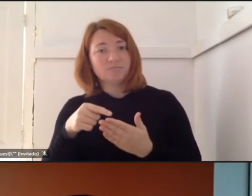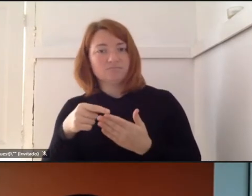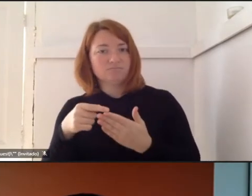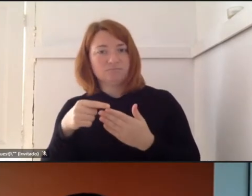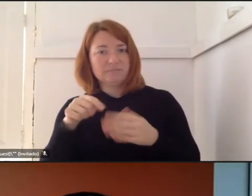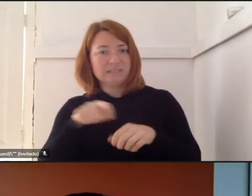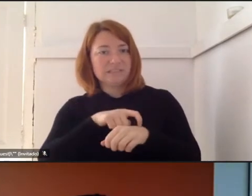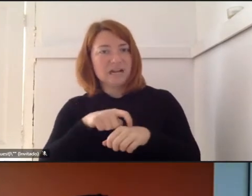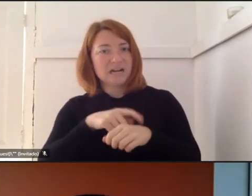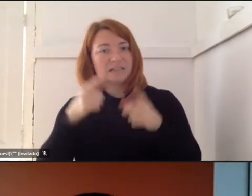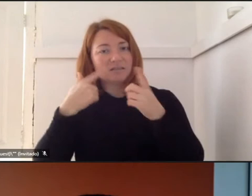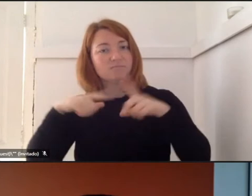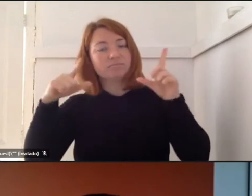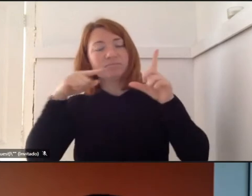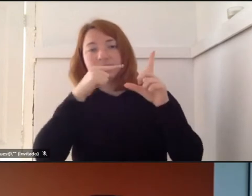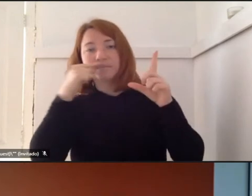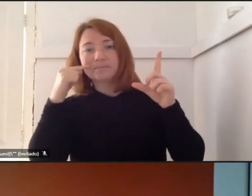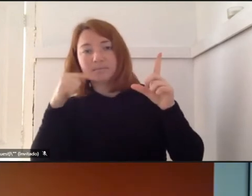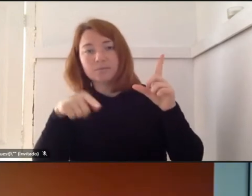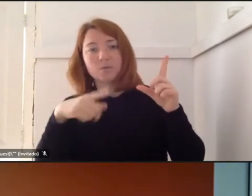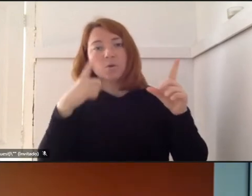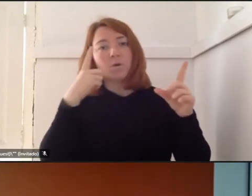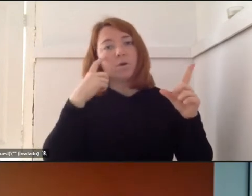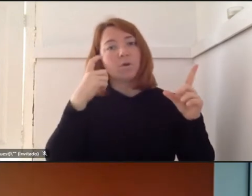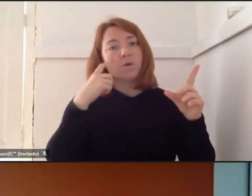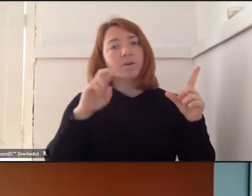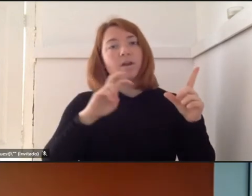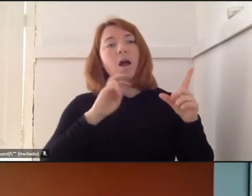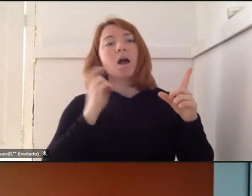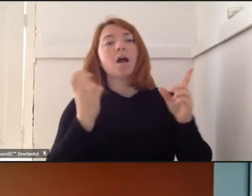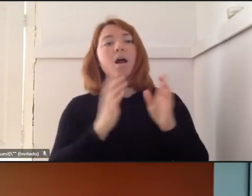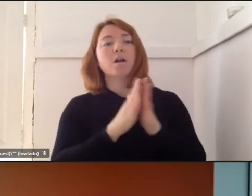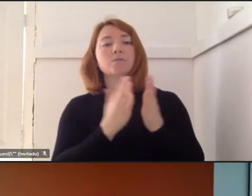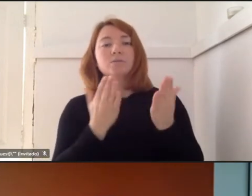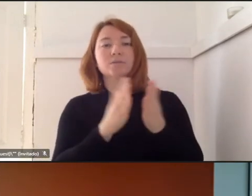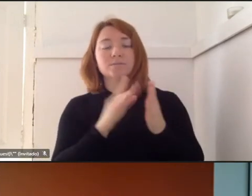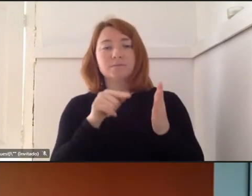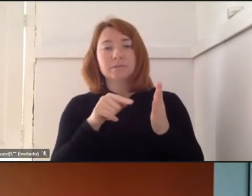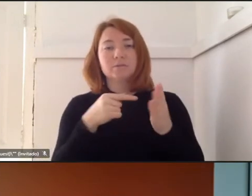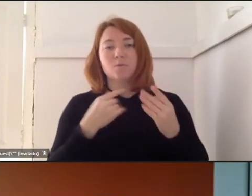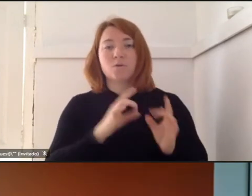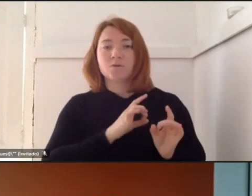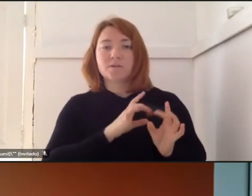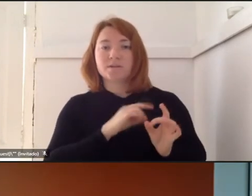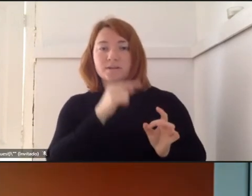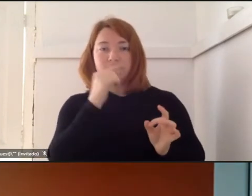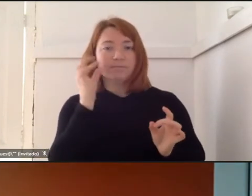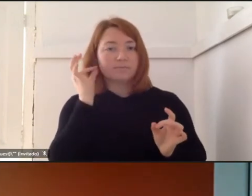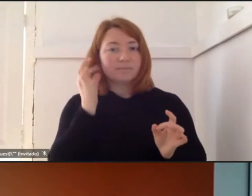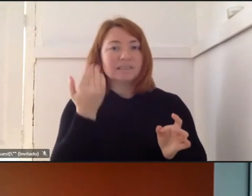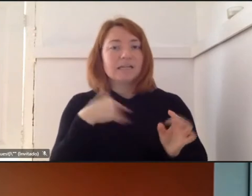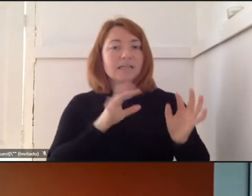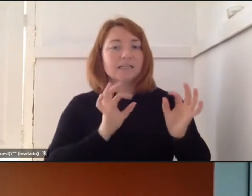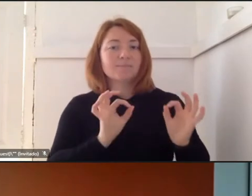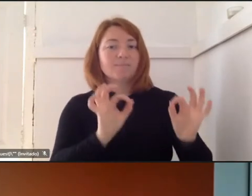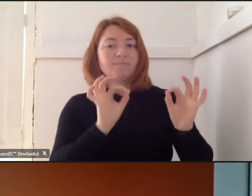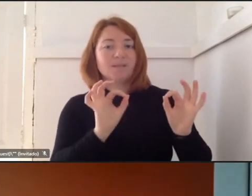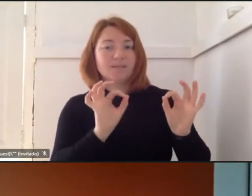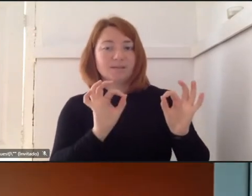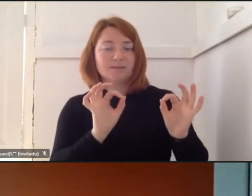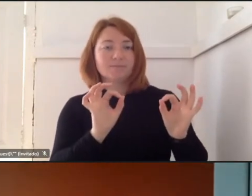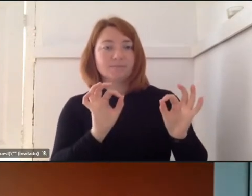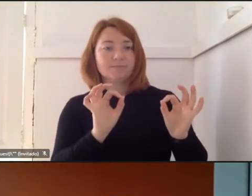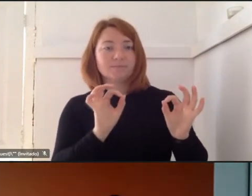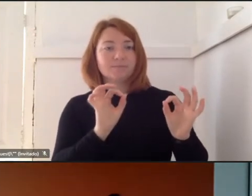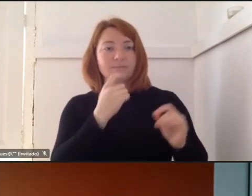sentido de usar contextos sensibles al género? Yo creo que se refiere a libros ya concretos,